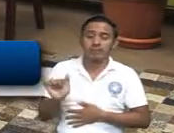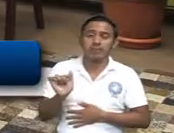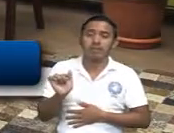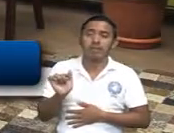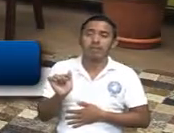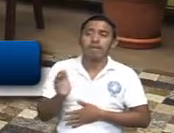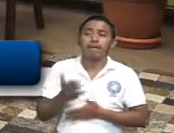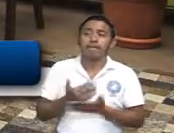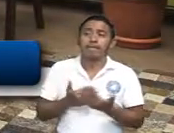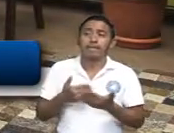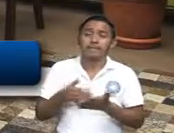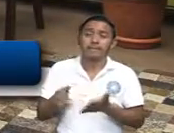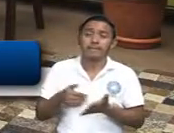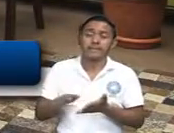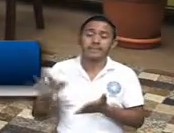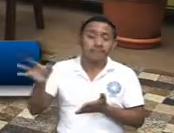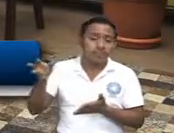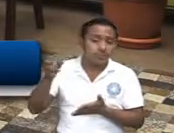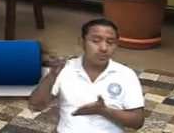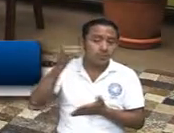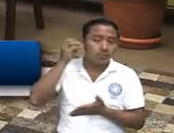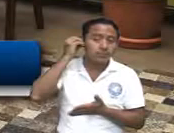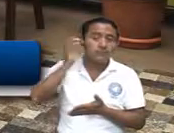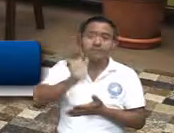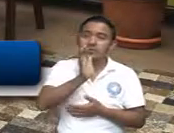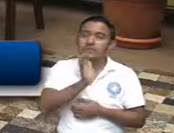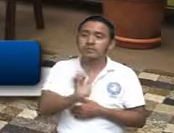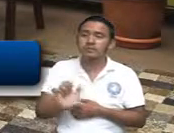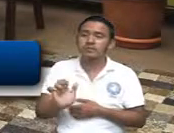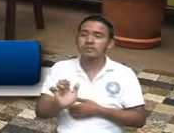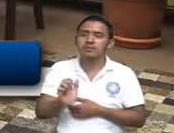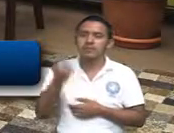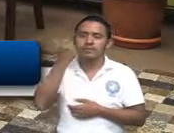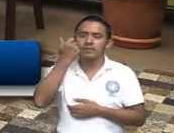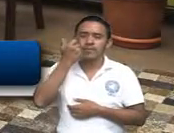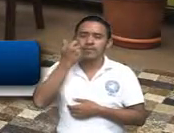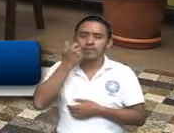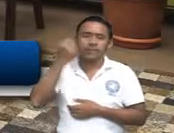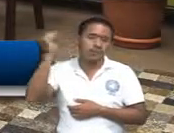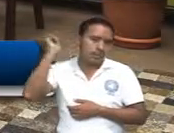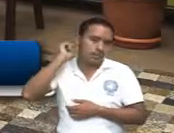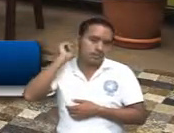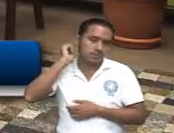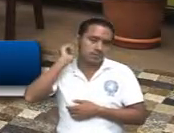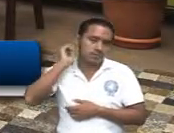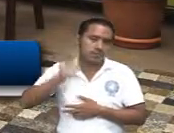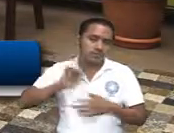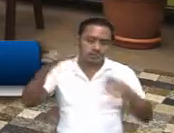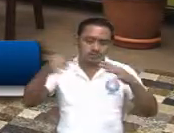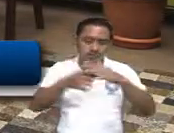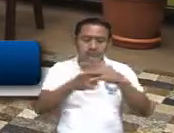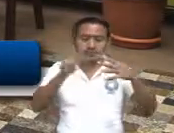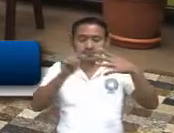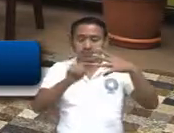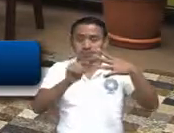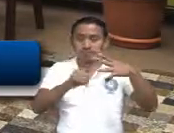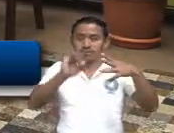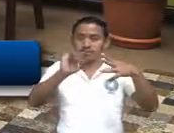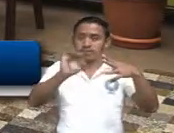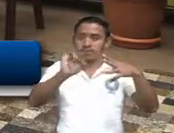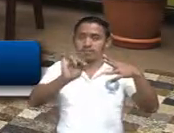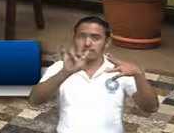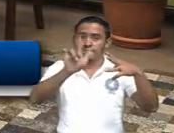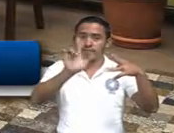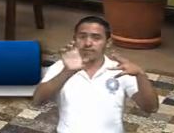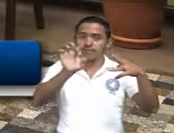propenso a padecer el niño de infecciones del oído medio el oído interno el oído interno